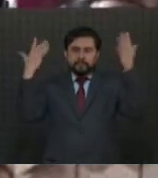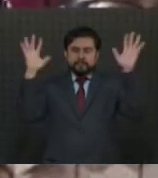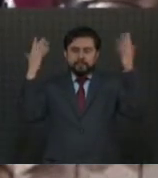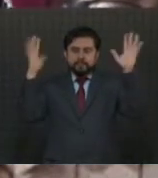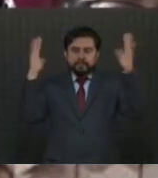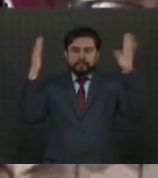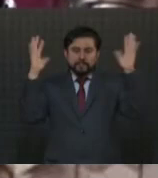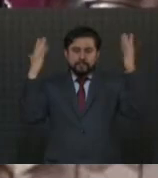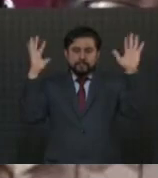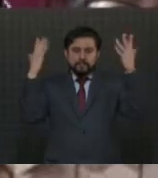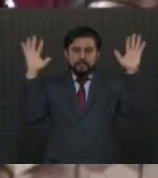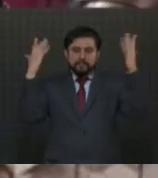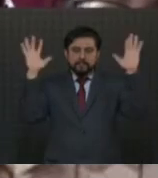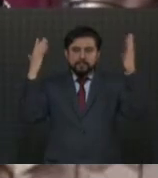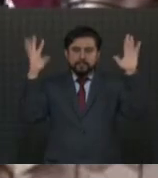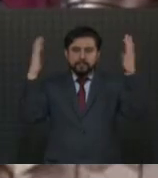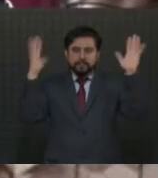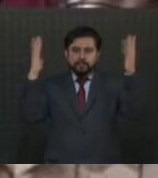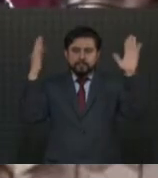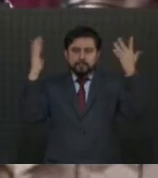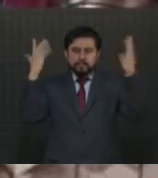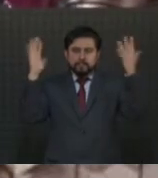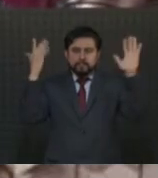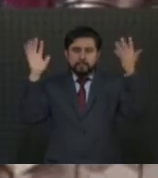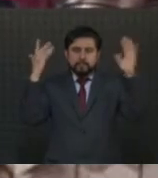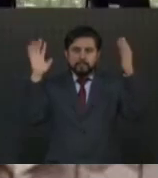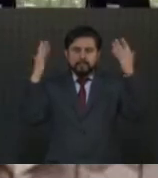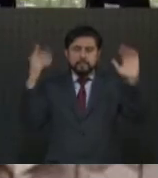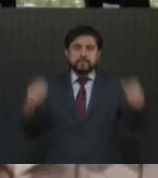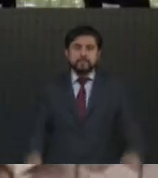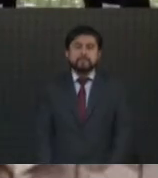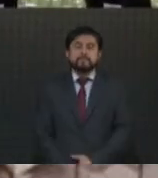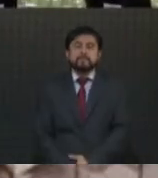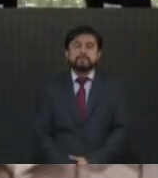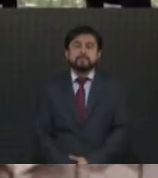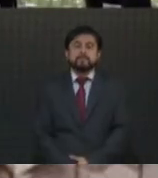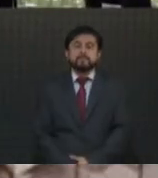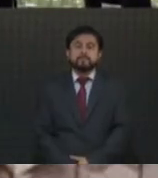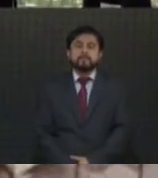Estimamos la intervención del maestro Jesús Antonio Esteva Medina.